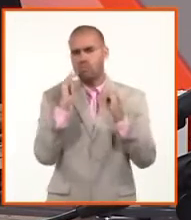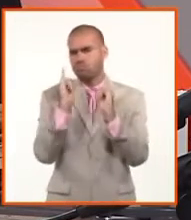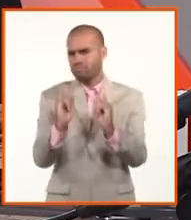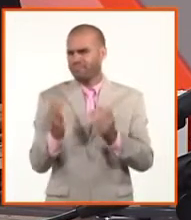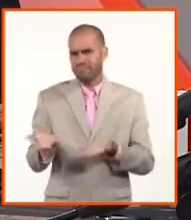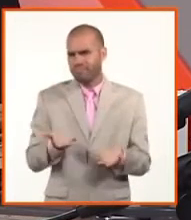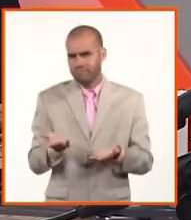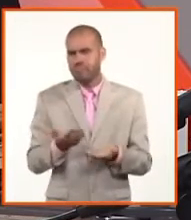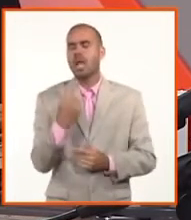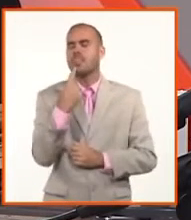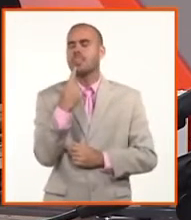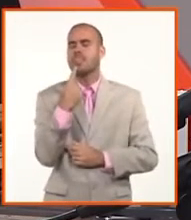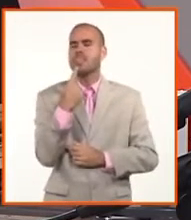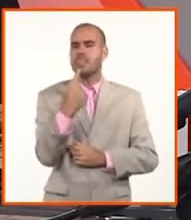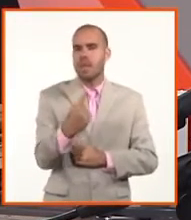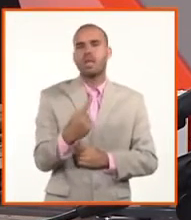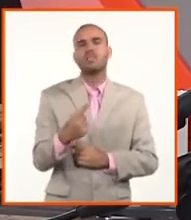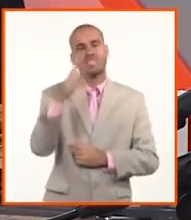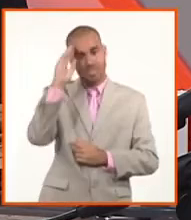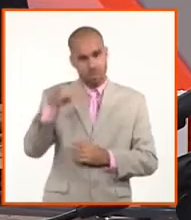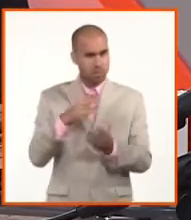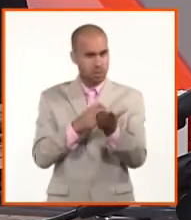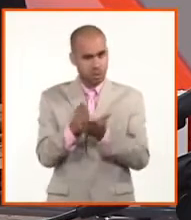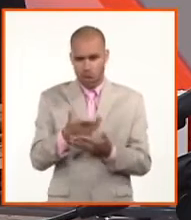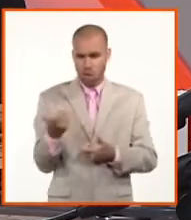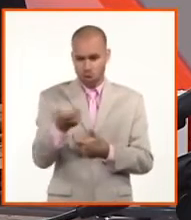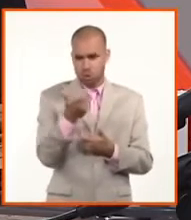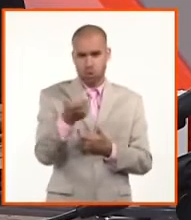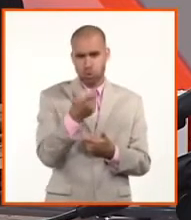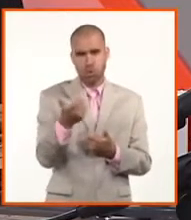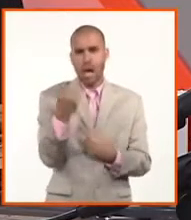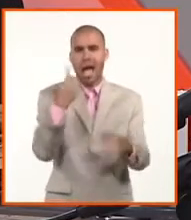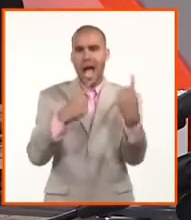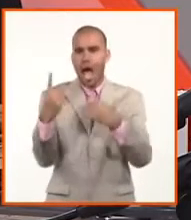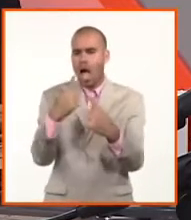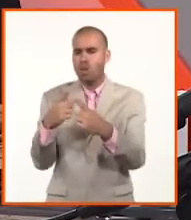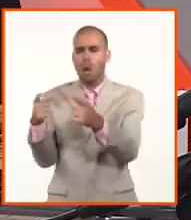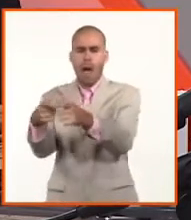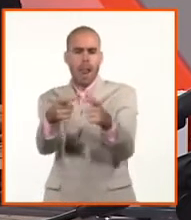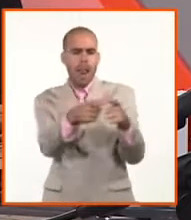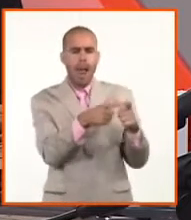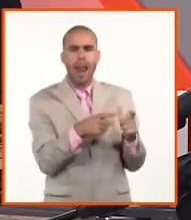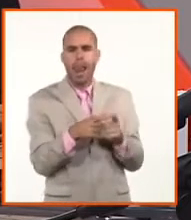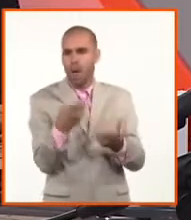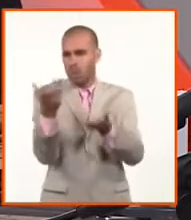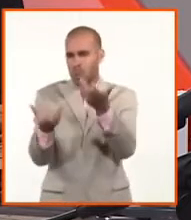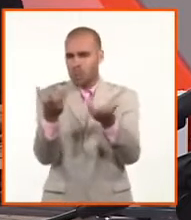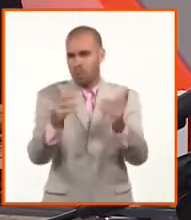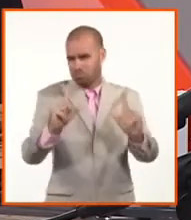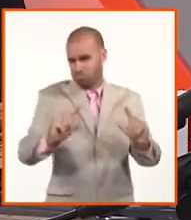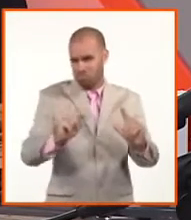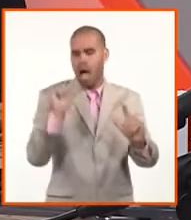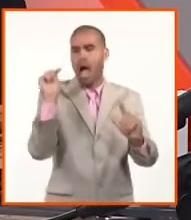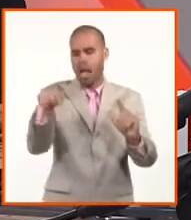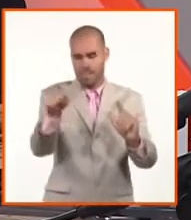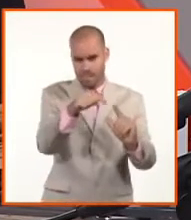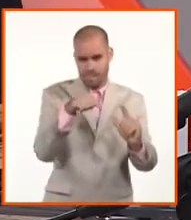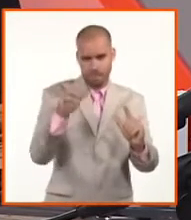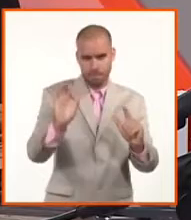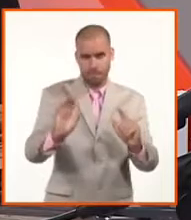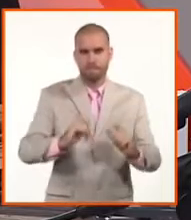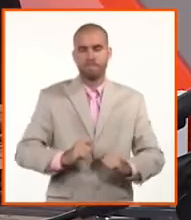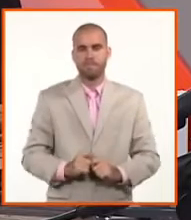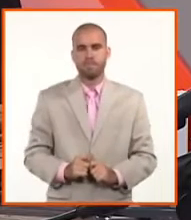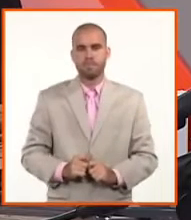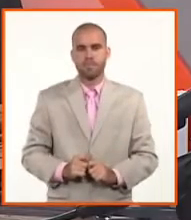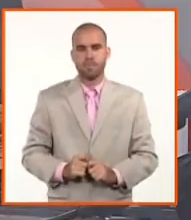siguen hablando de enfrentamientos a los focos que restan del incendio en ese lugar. El primer